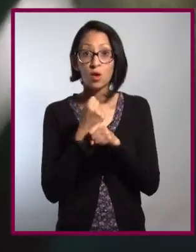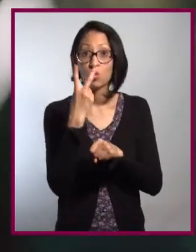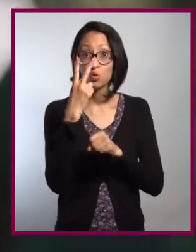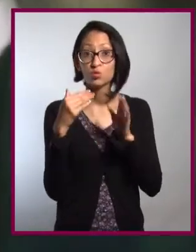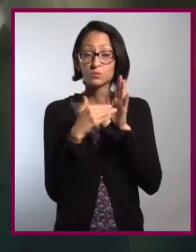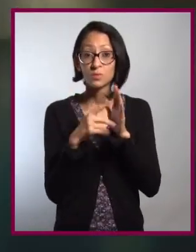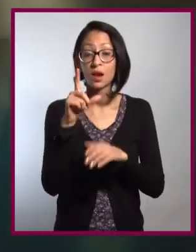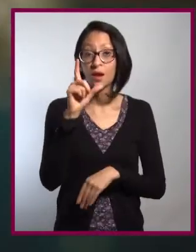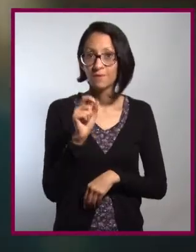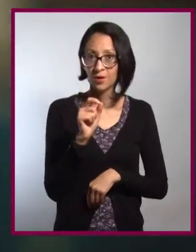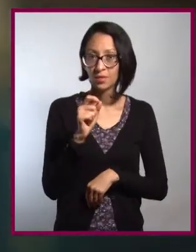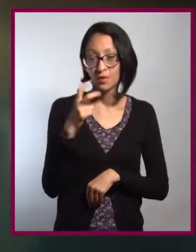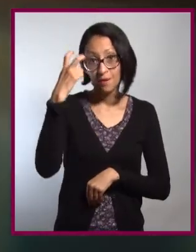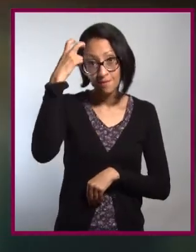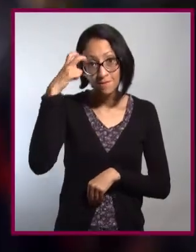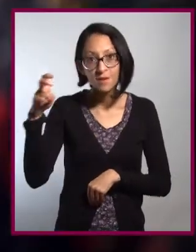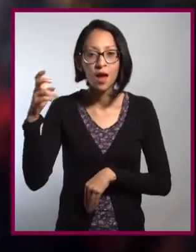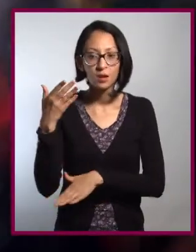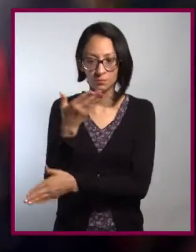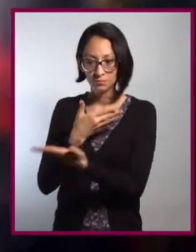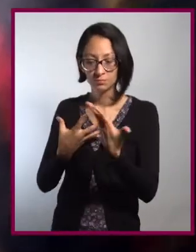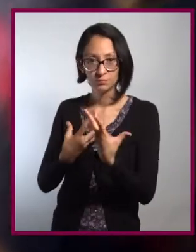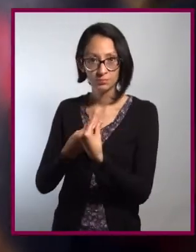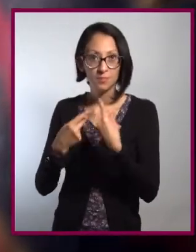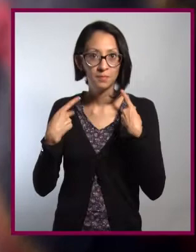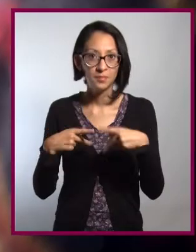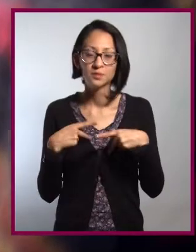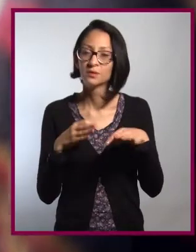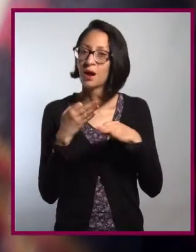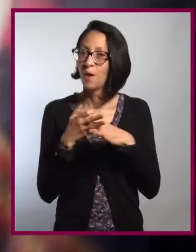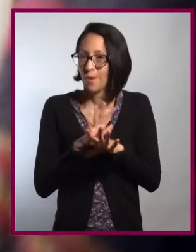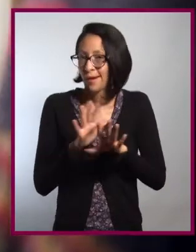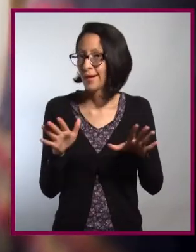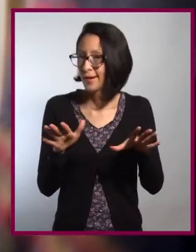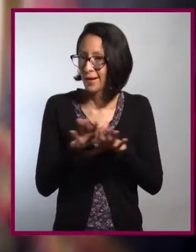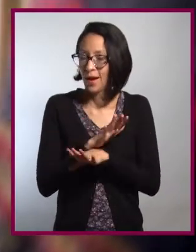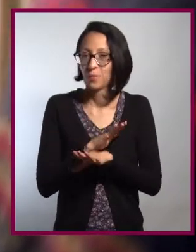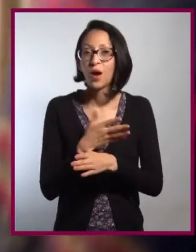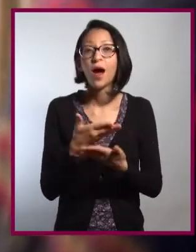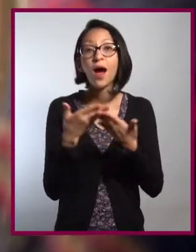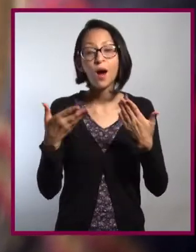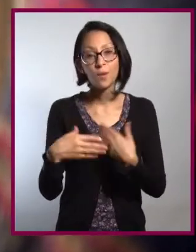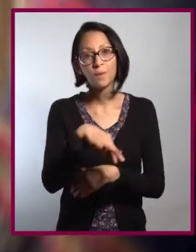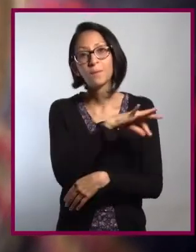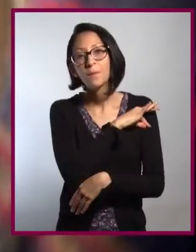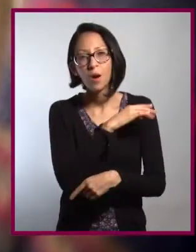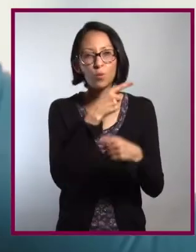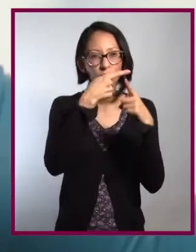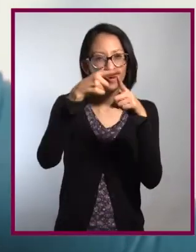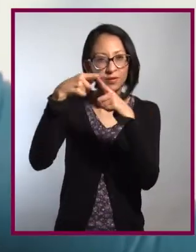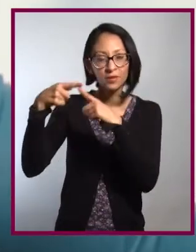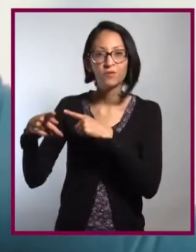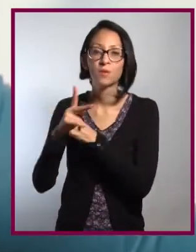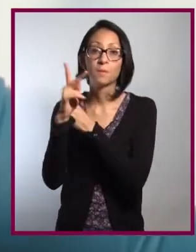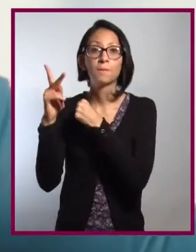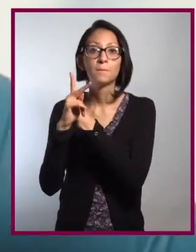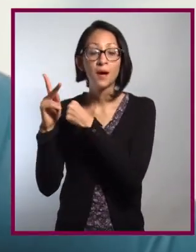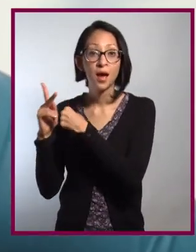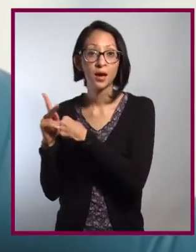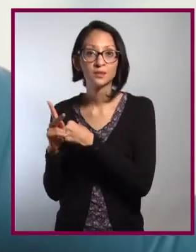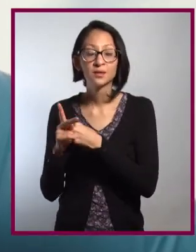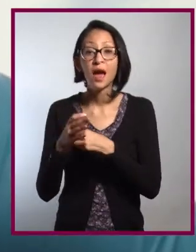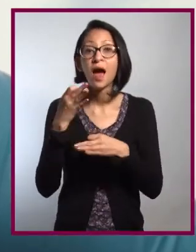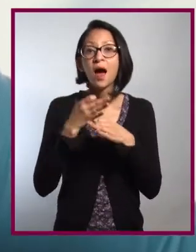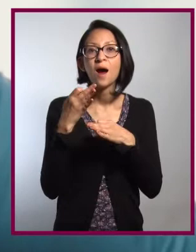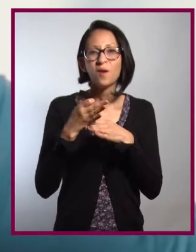hábitos de viaje e interacción social se han transformado. Con las vacunas circulando en la mayoría de los países, las prohibiciones de viajar se